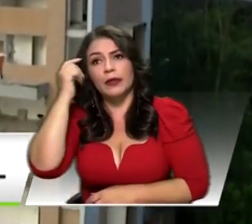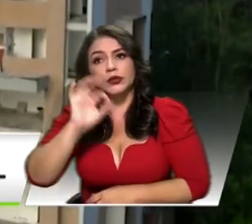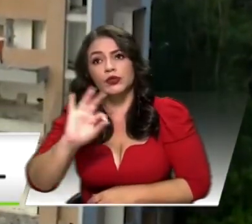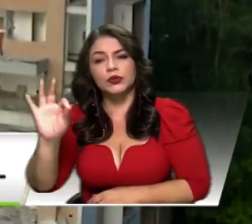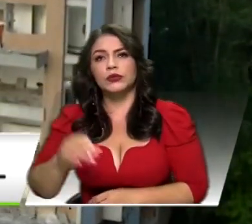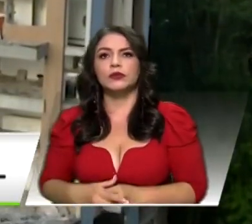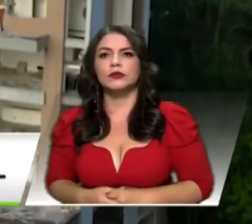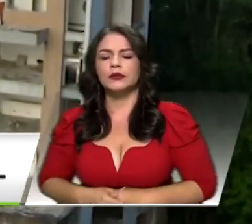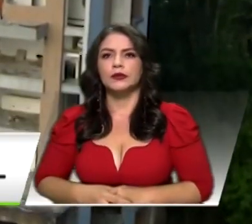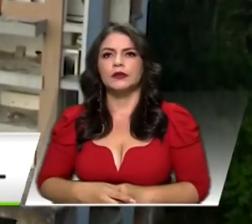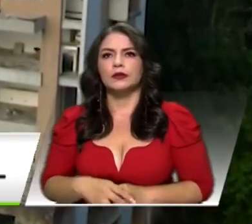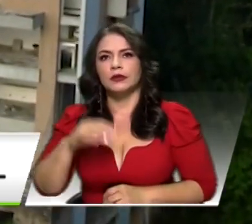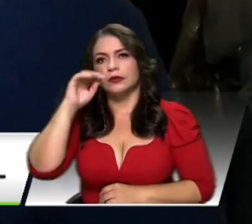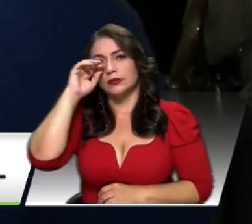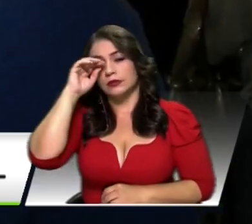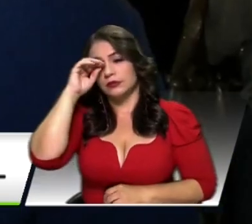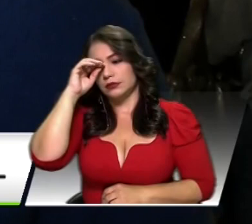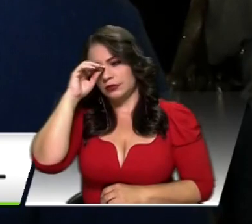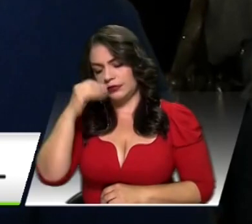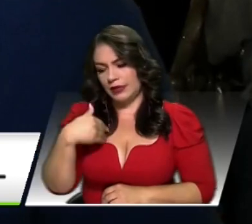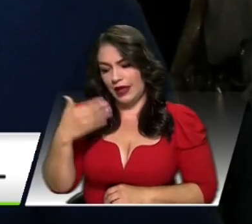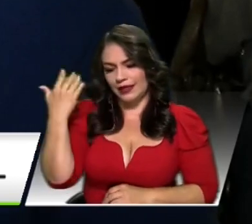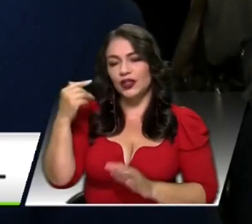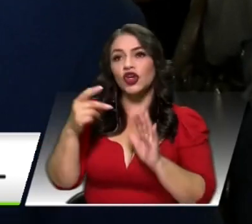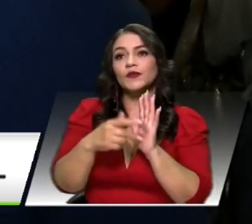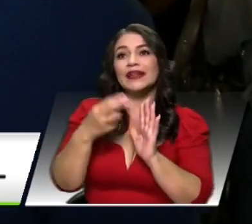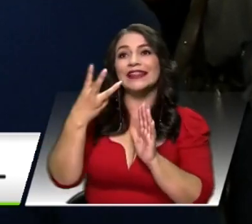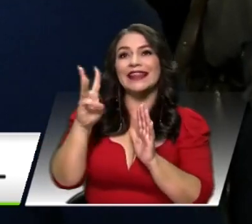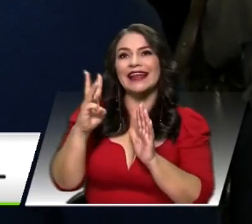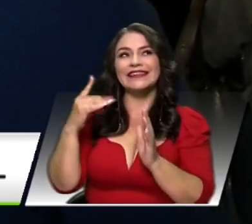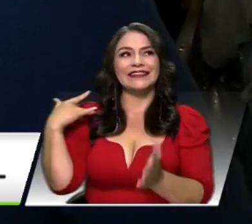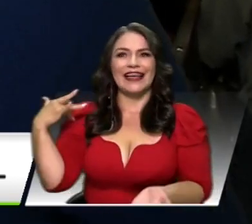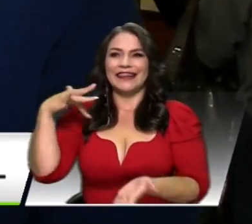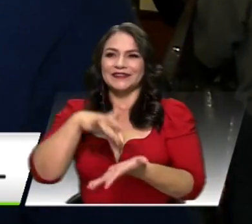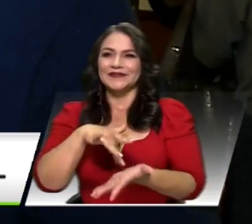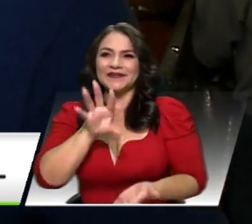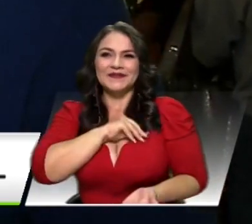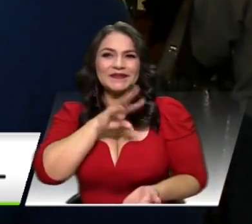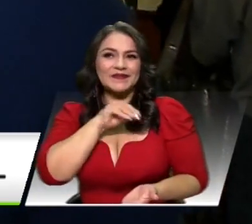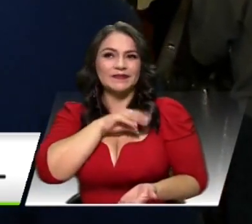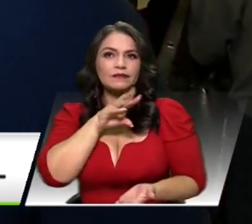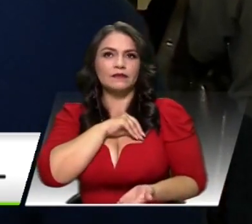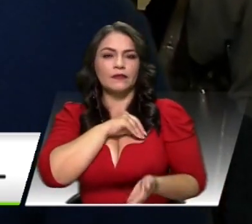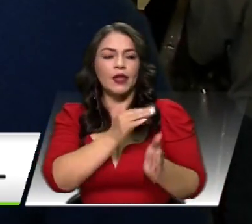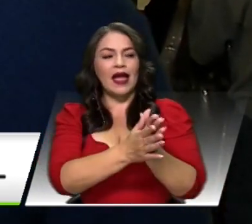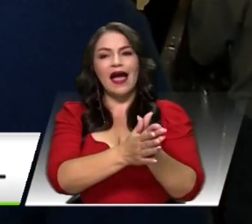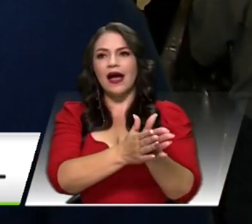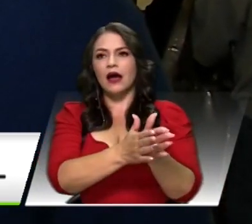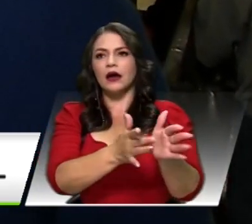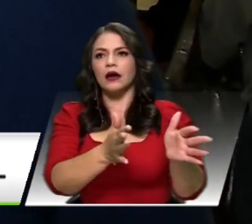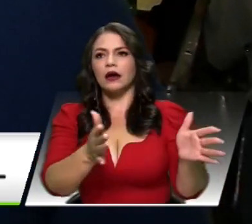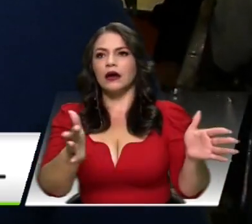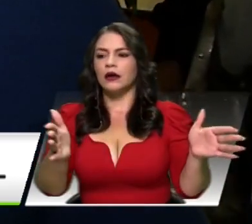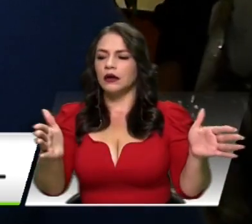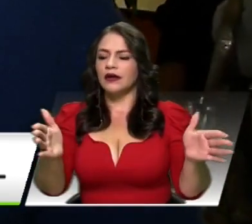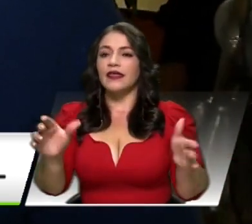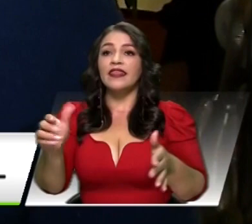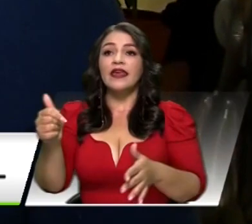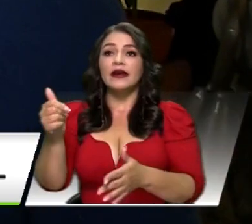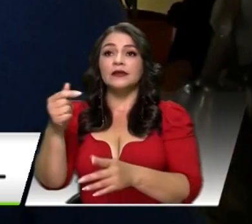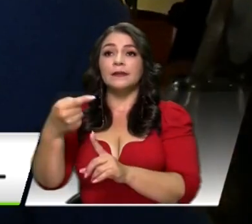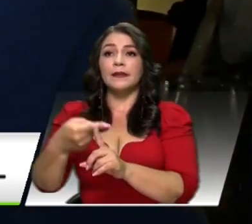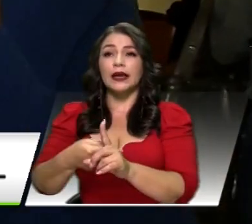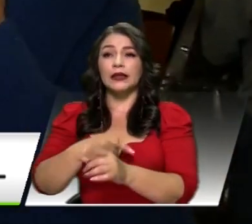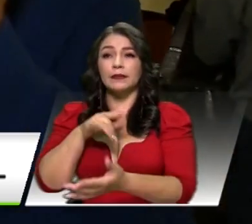Los primeros días del año del 2013 ya lo ocupo y 10 meses después ya estando